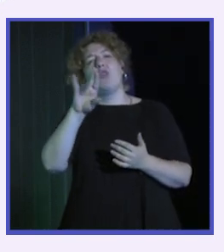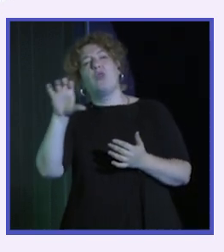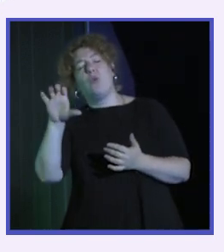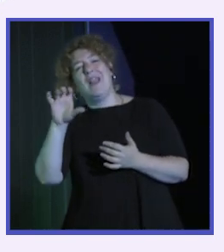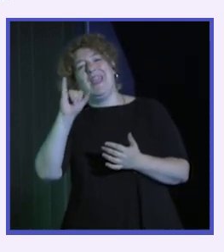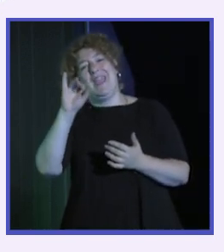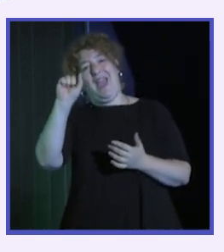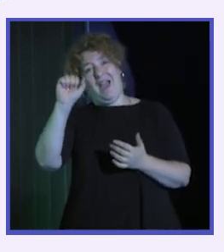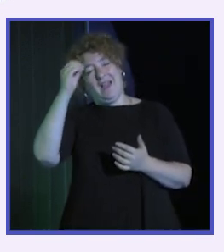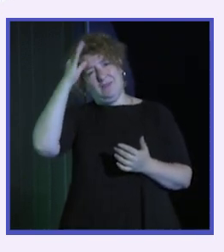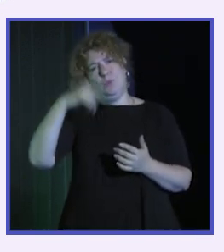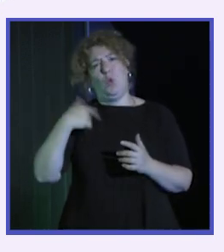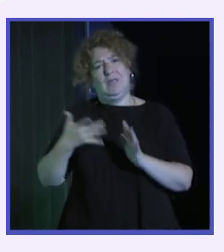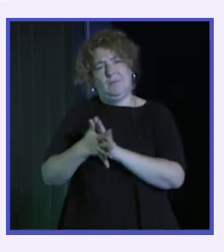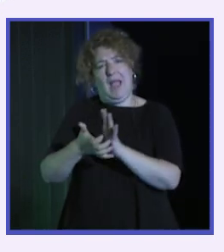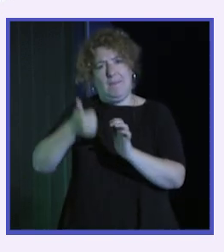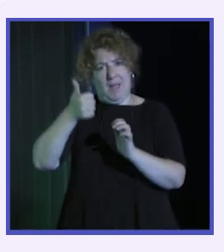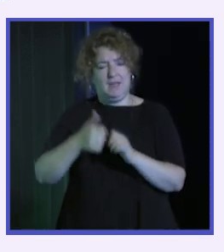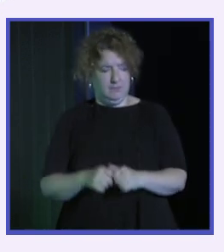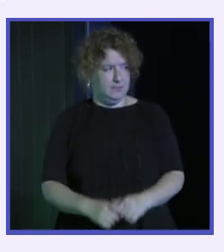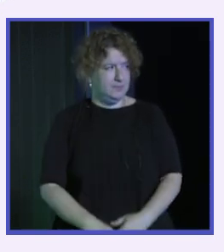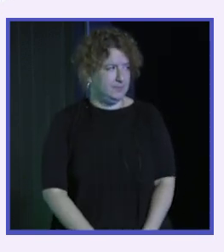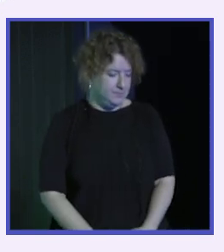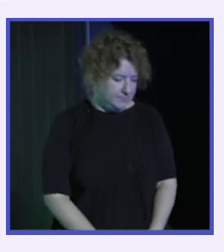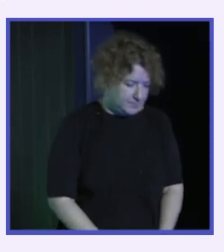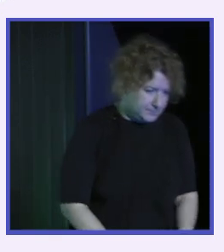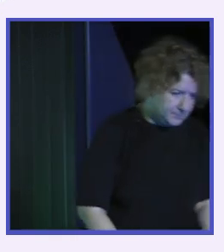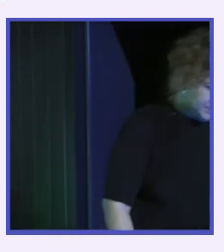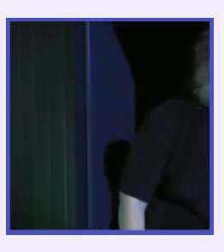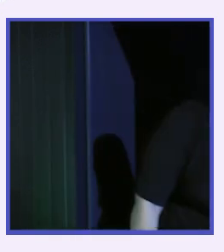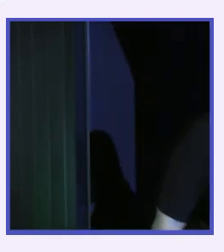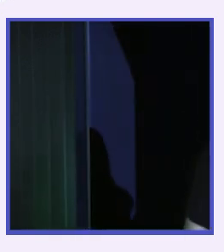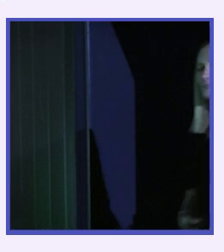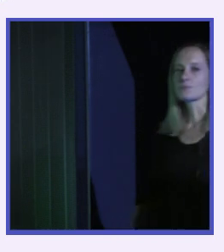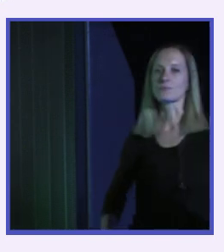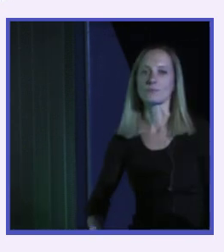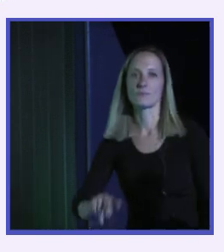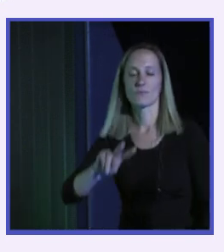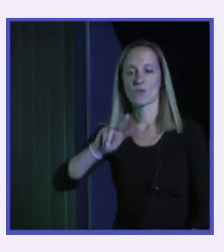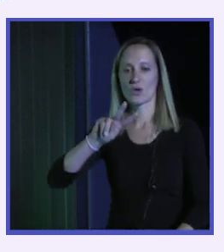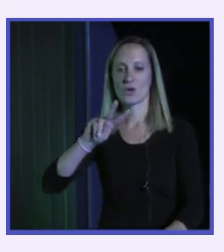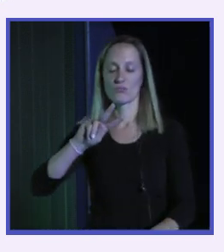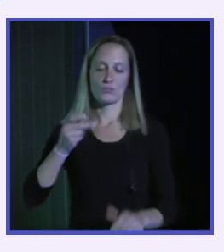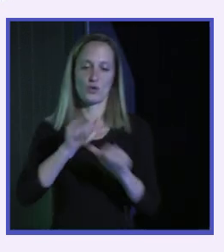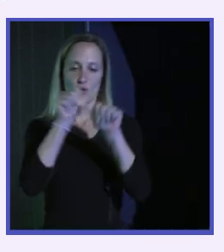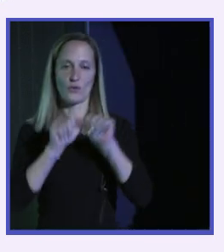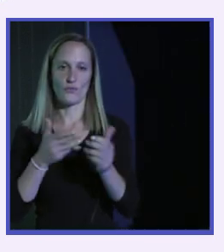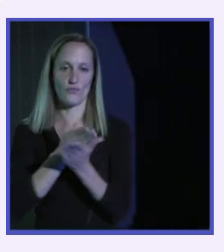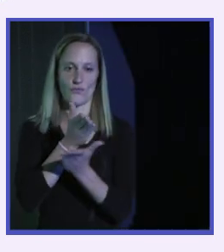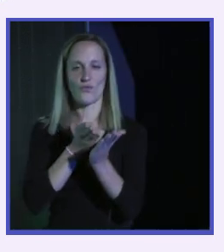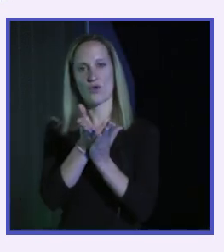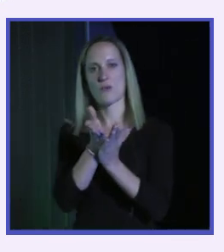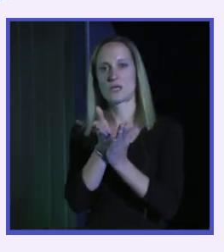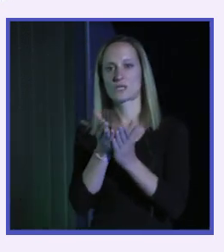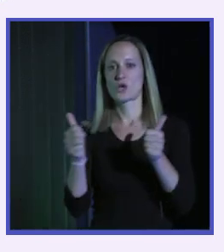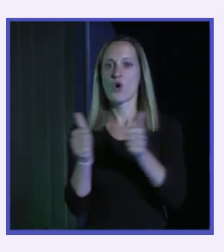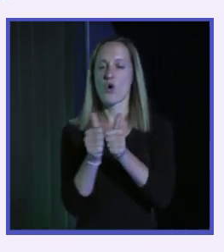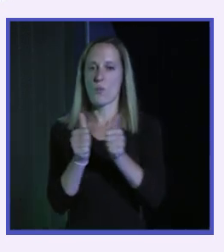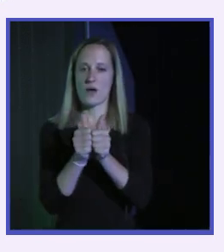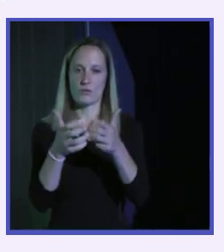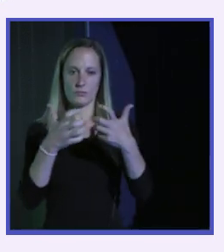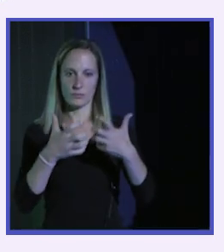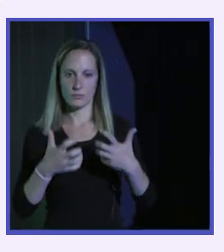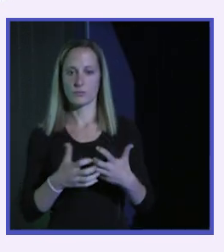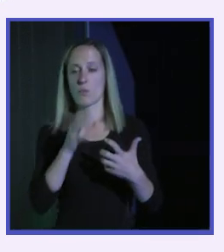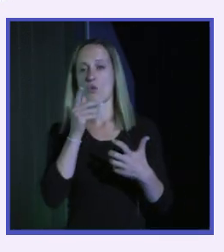de la extensibilidad de Copilot. Hay un par de formas de extender Copilot, porque antes decíamos Copilot